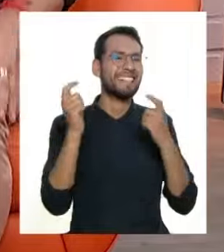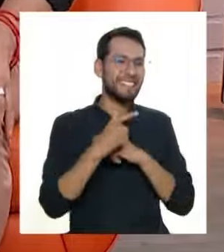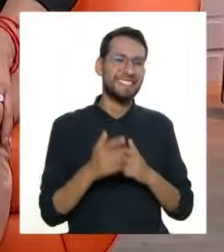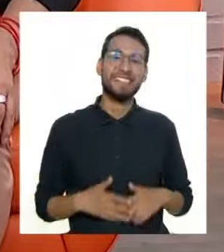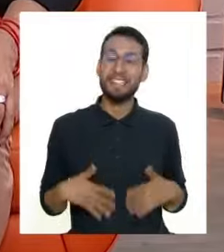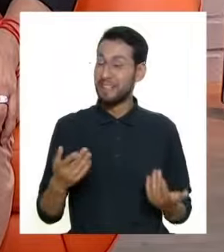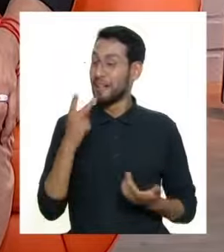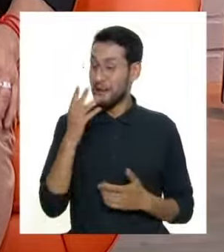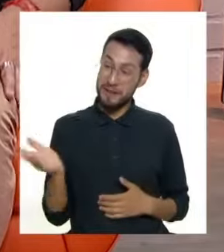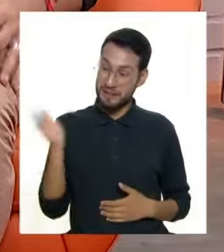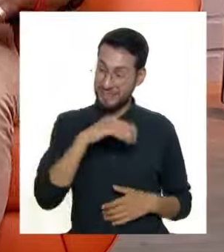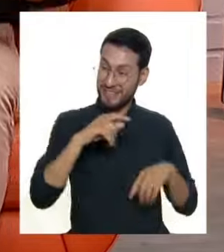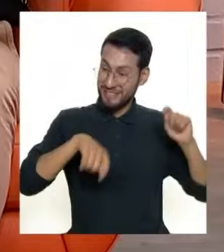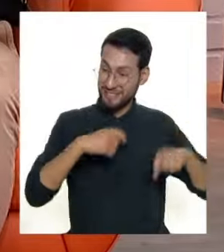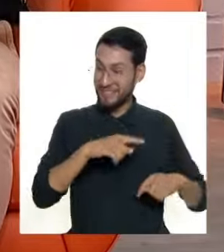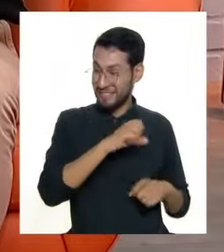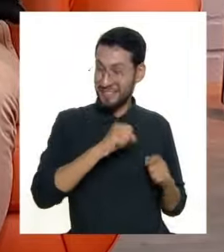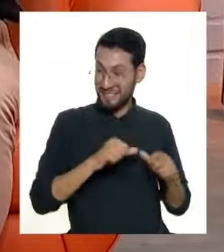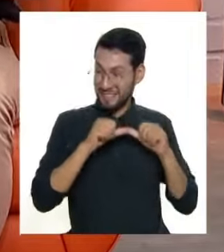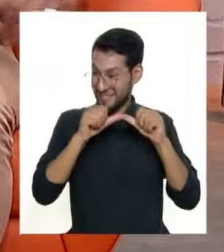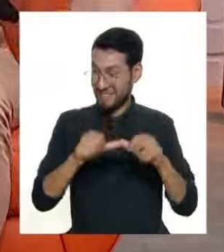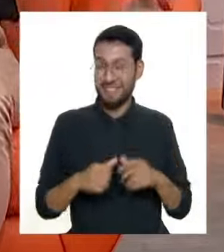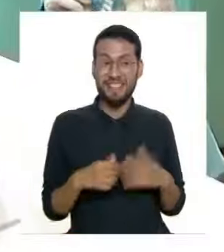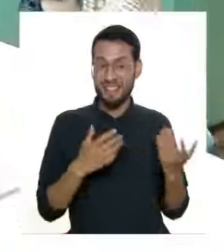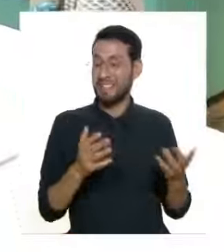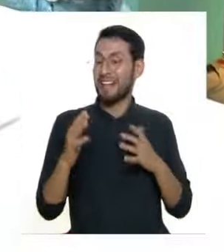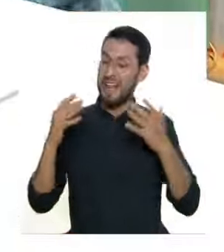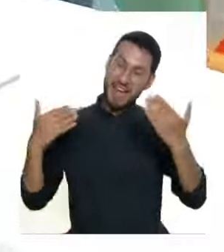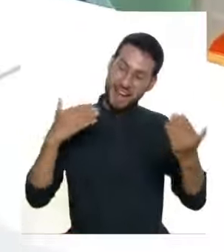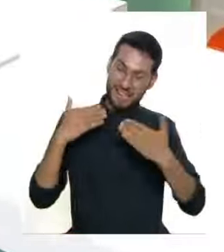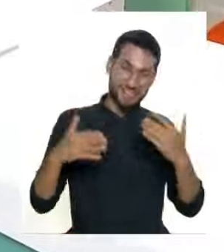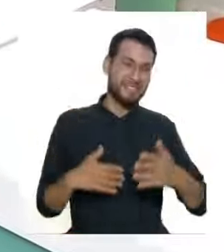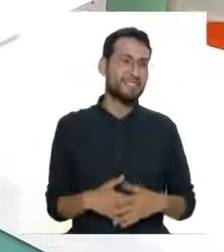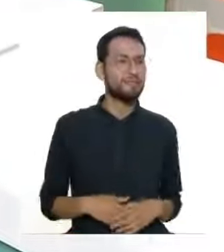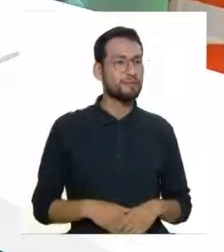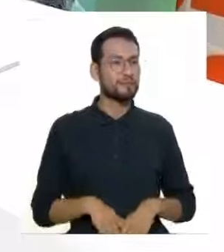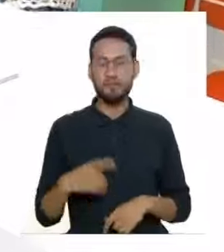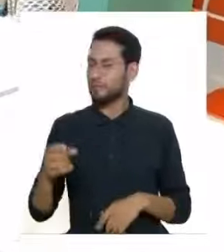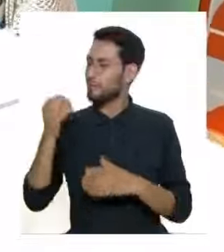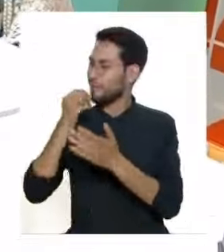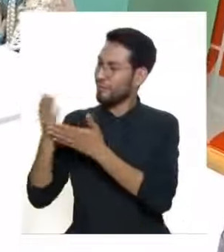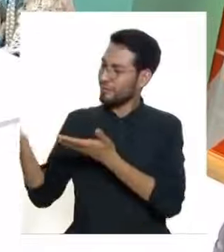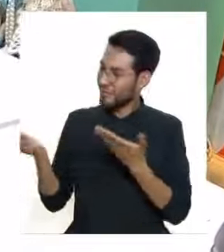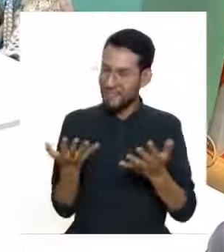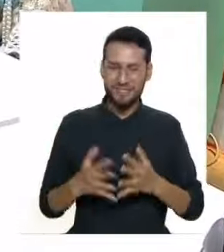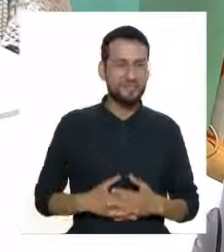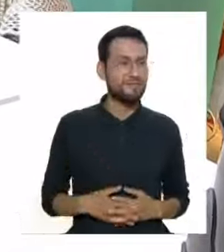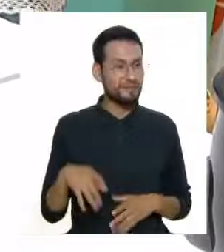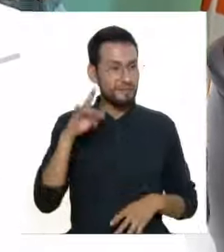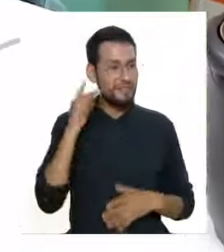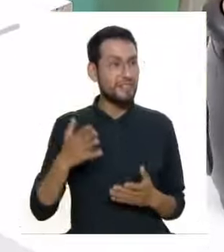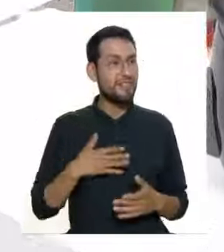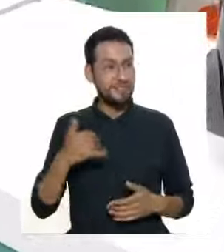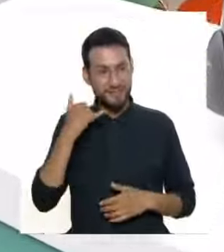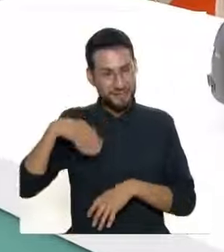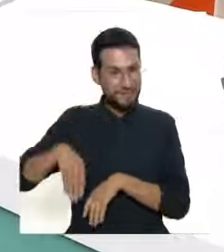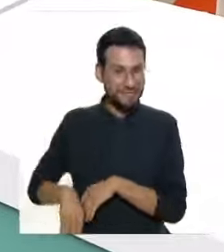¿Qué te parece si nos vamos para la cocina para continuar esta charla? Bienvenido. Por favor, mi querida Uchi. ¿Llevaré mi celular?